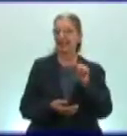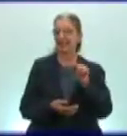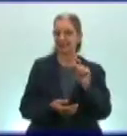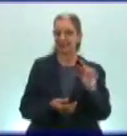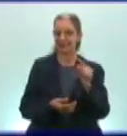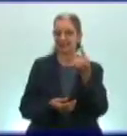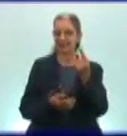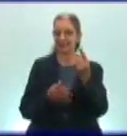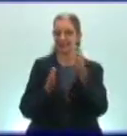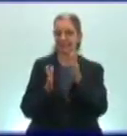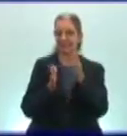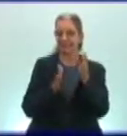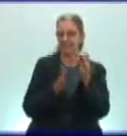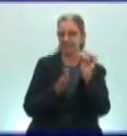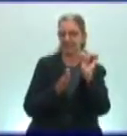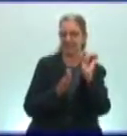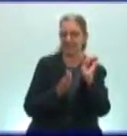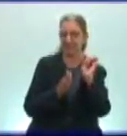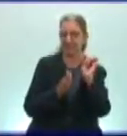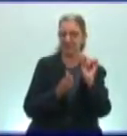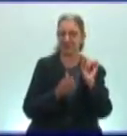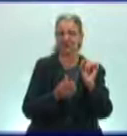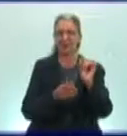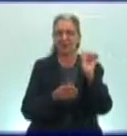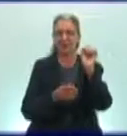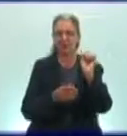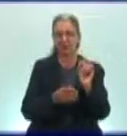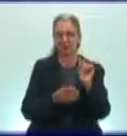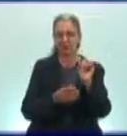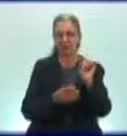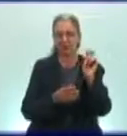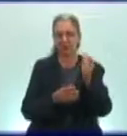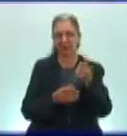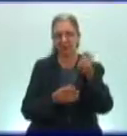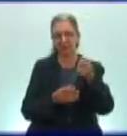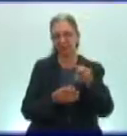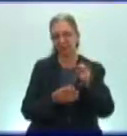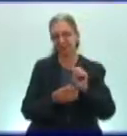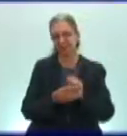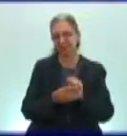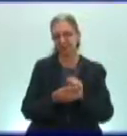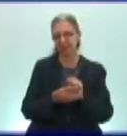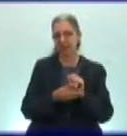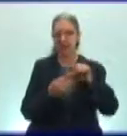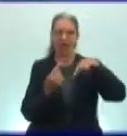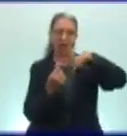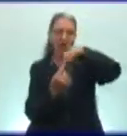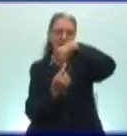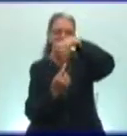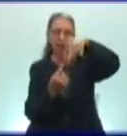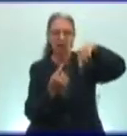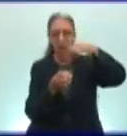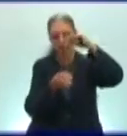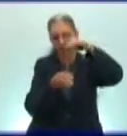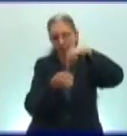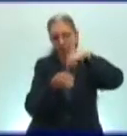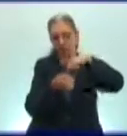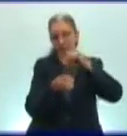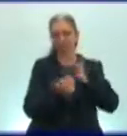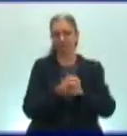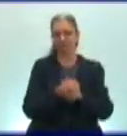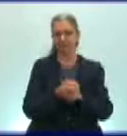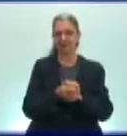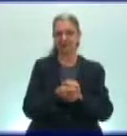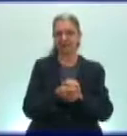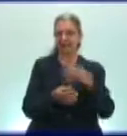primera partícula subatómica que les voy a mencionar. Los electrones se encuentran alrededor de ese núcleo y presentan